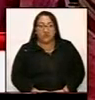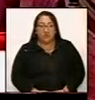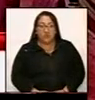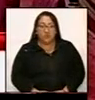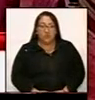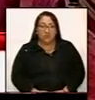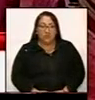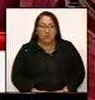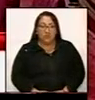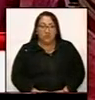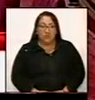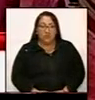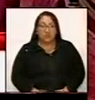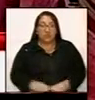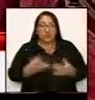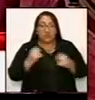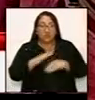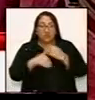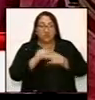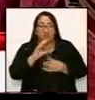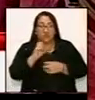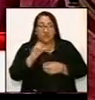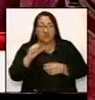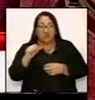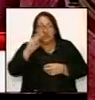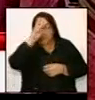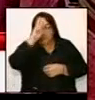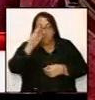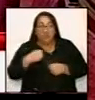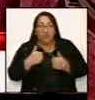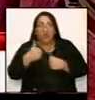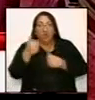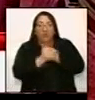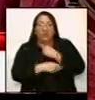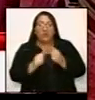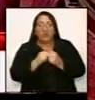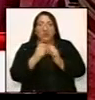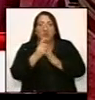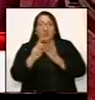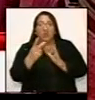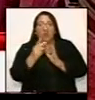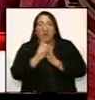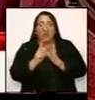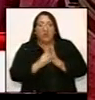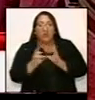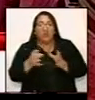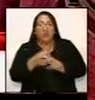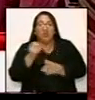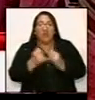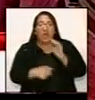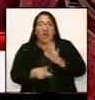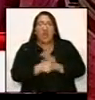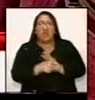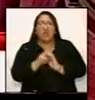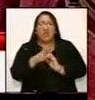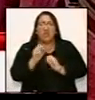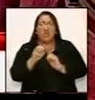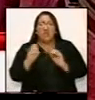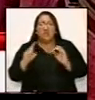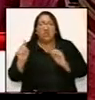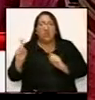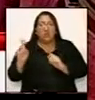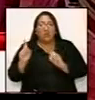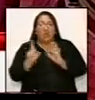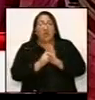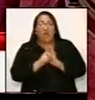Hemos recibido el informe de la Cancillería sobre el censo de peruanos que residen en el exterior de conformidad con lo dispuesto en la segunda disposición complementaria final de la Ley 30.001,